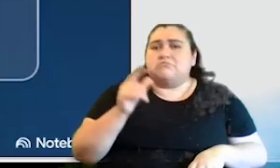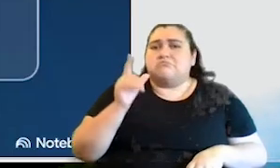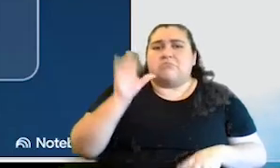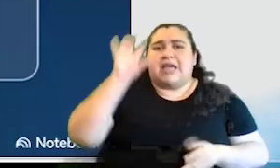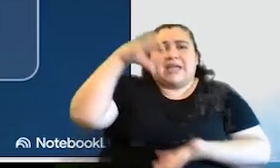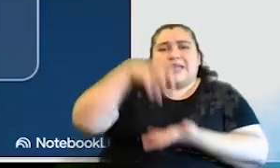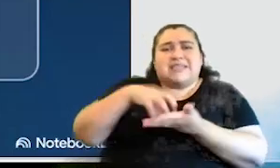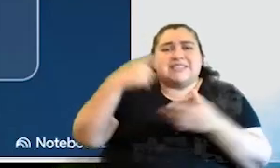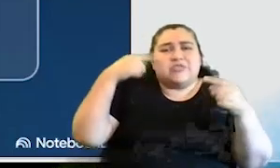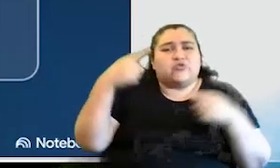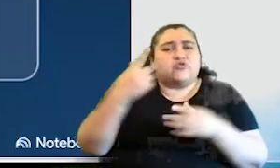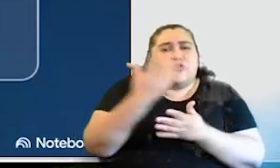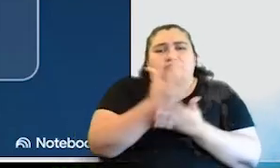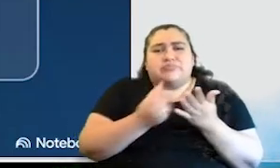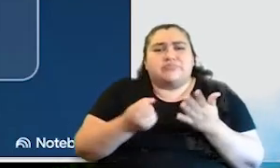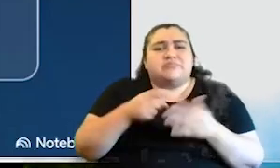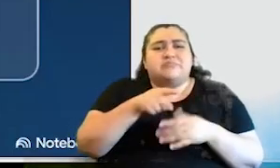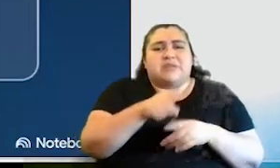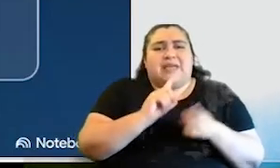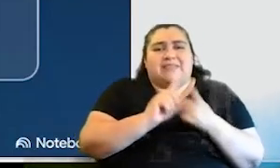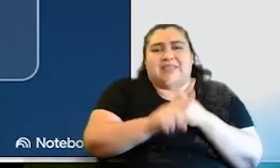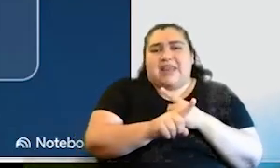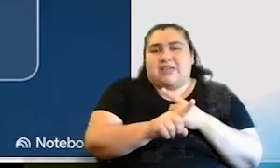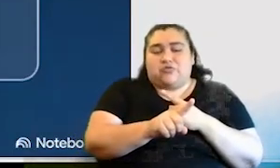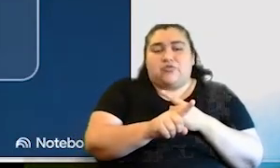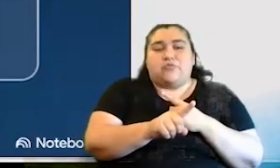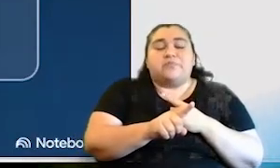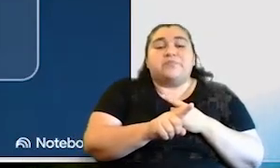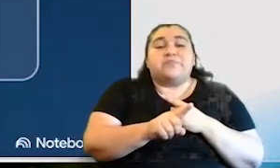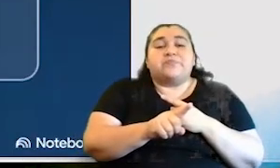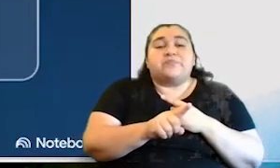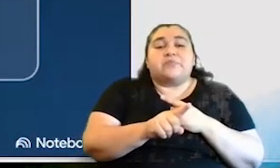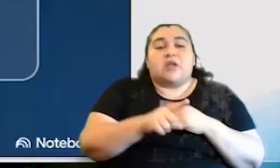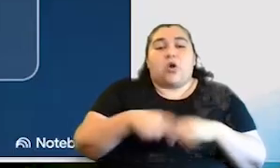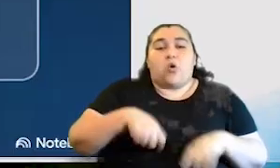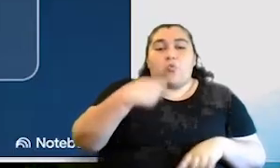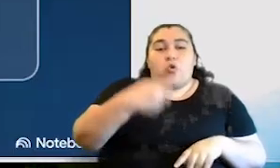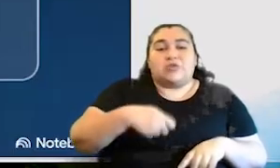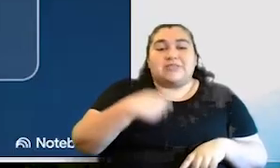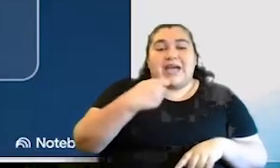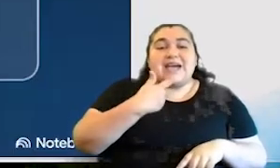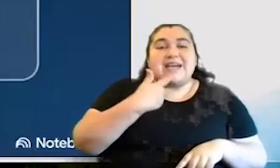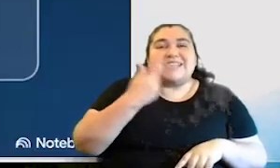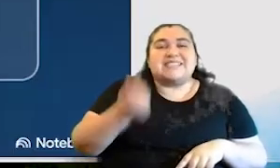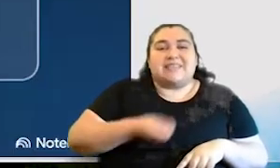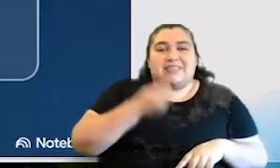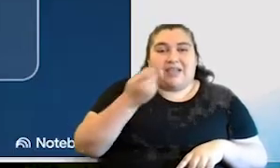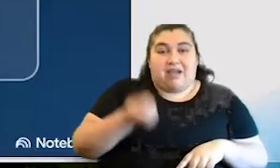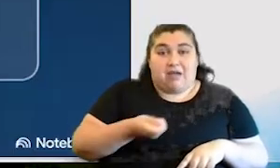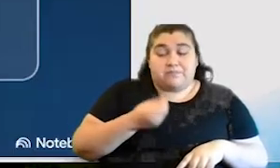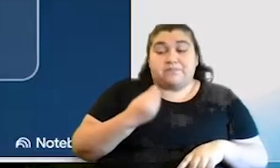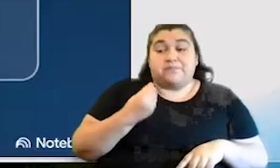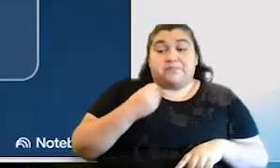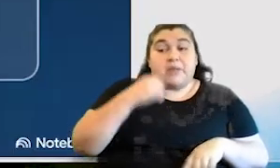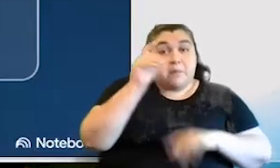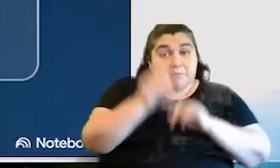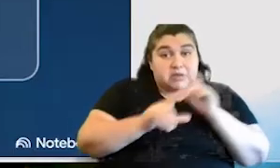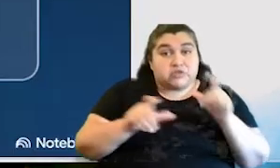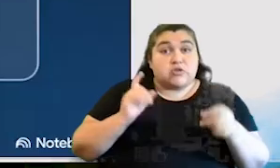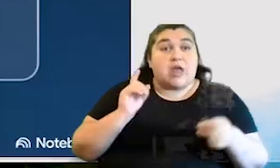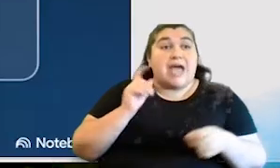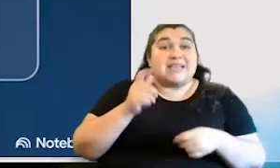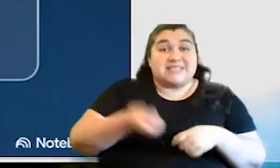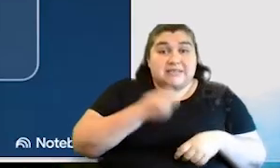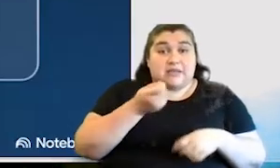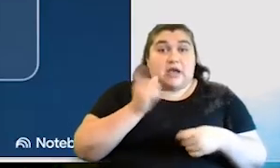la incorpora a lo que es el cálculo de la retención de ganancias, son las cuotas sindicales. Aquellos sujetos que están afiliados a